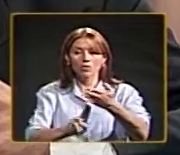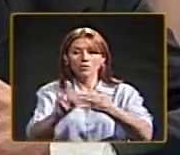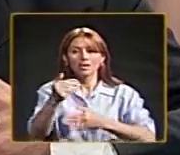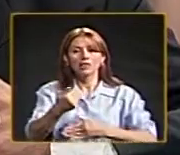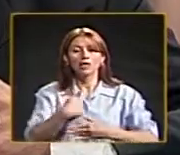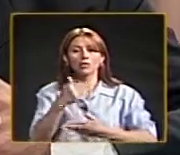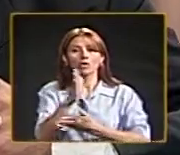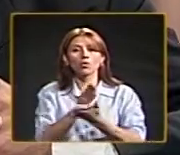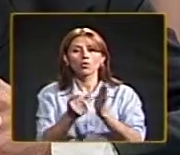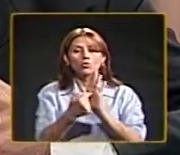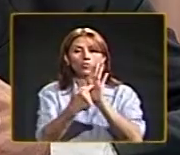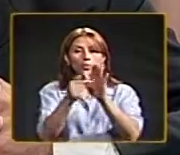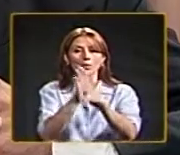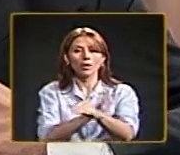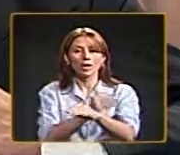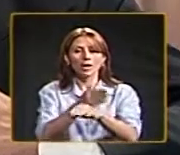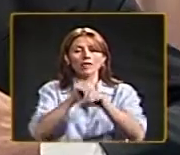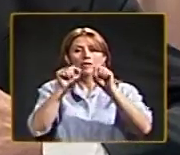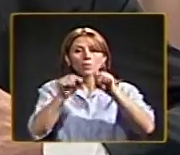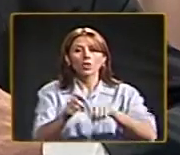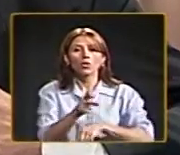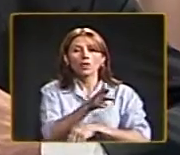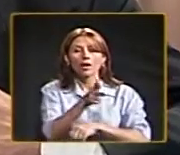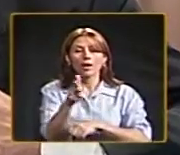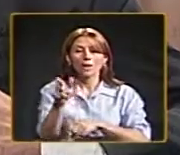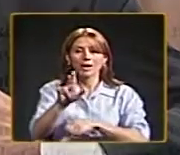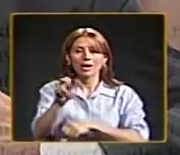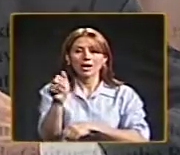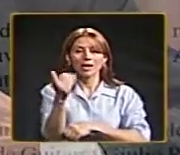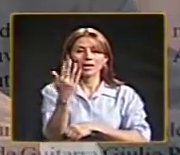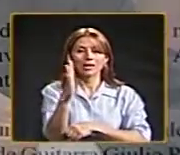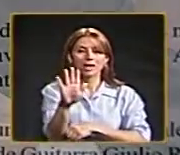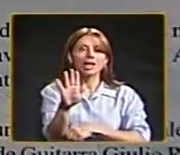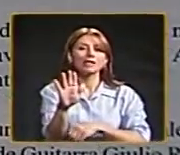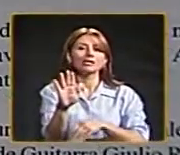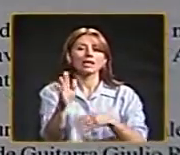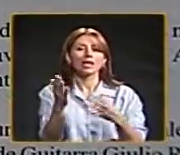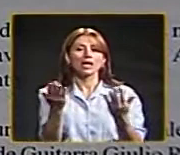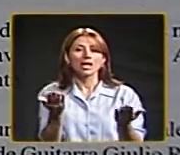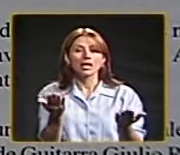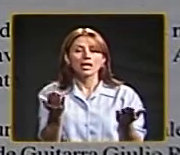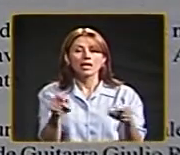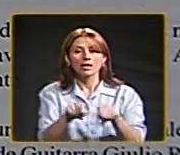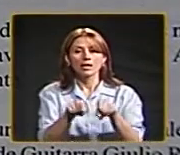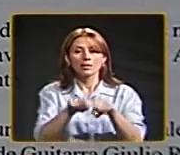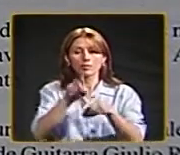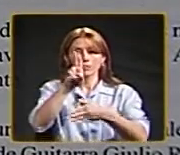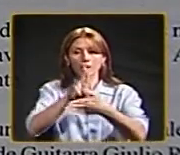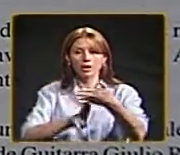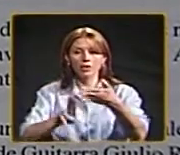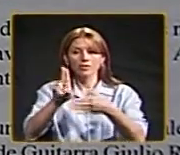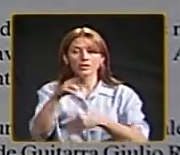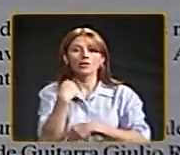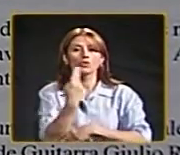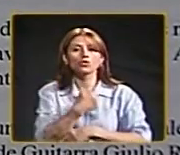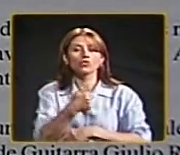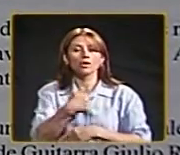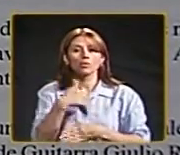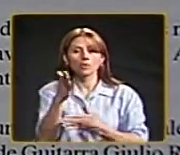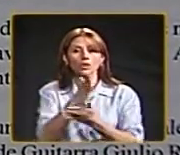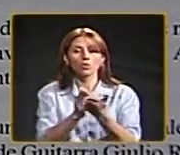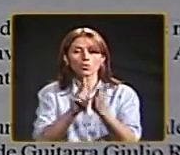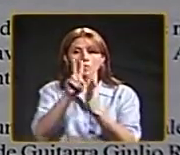que se ha podido grabar, en Canal 13 sobre todo, ¿verdad? Y en la universidad hemos tomado algunos videos de las